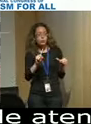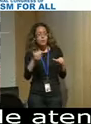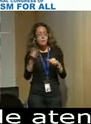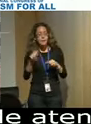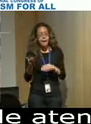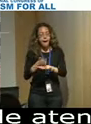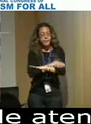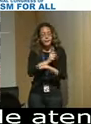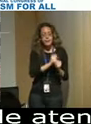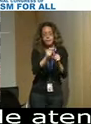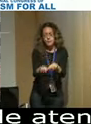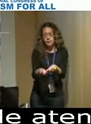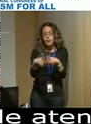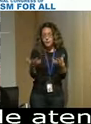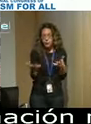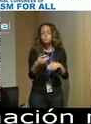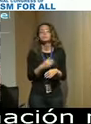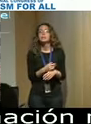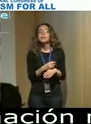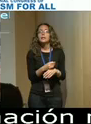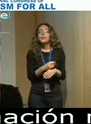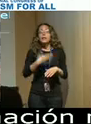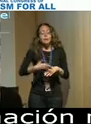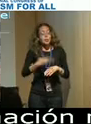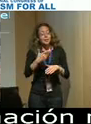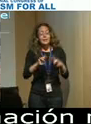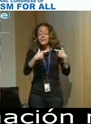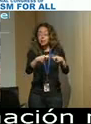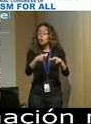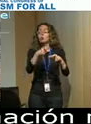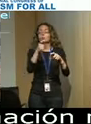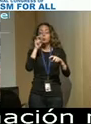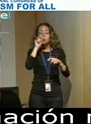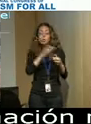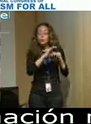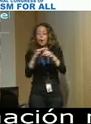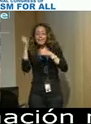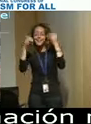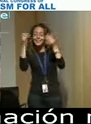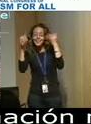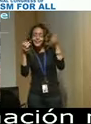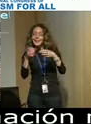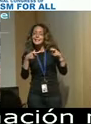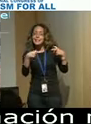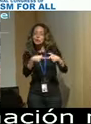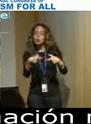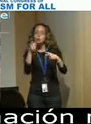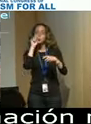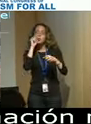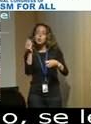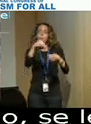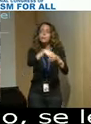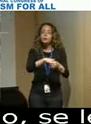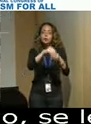es que precisamente el sector turístico, dentro de todos los sectores vinculados al ocio, es el que más equipamientos,